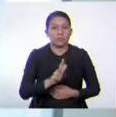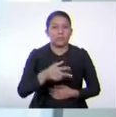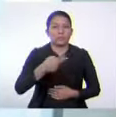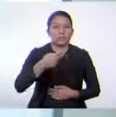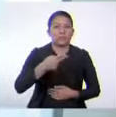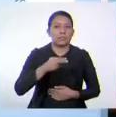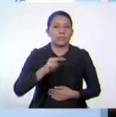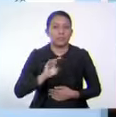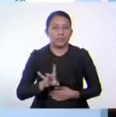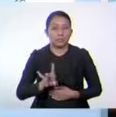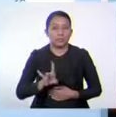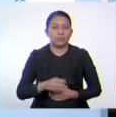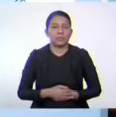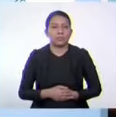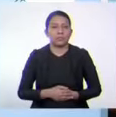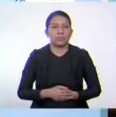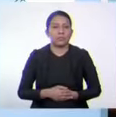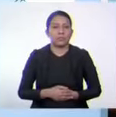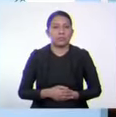C3H8.